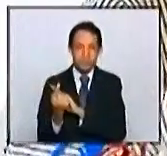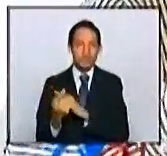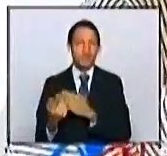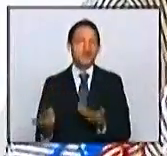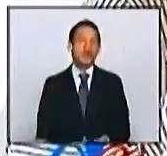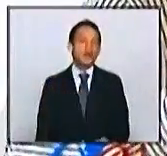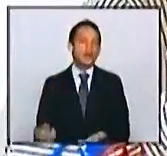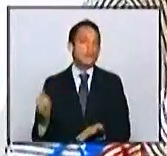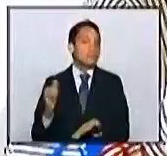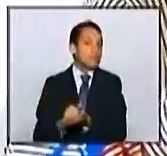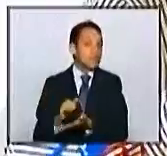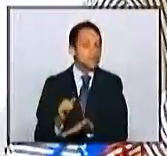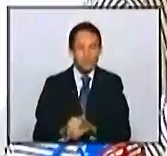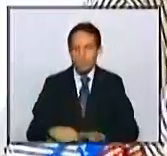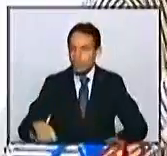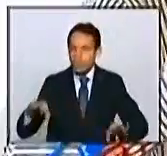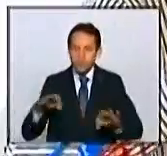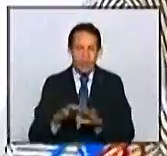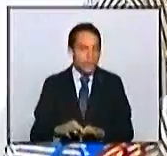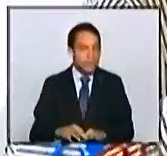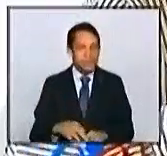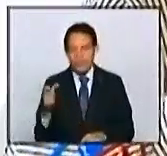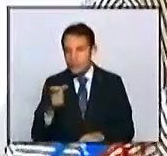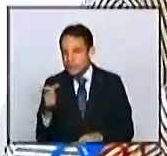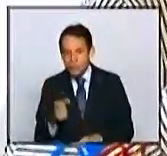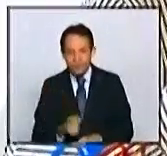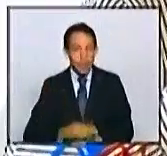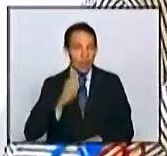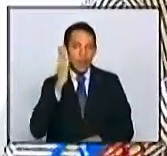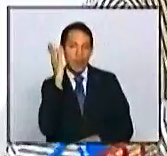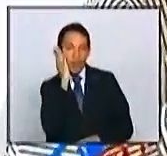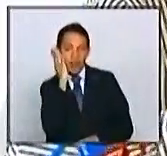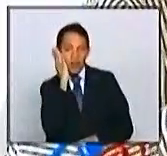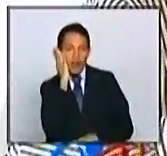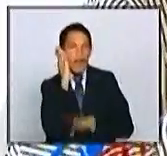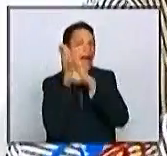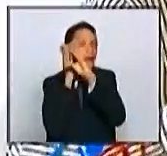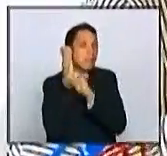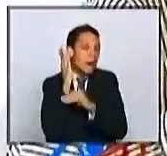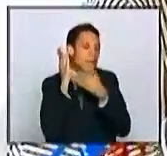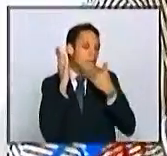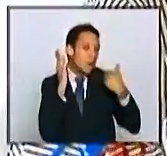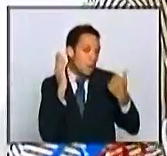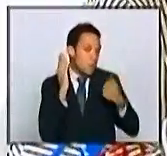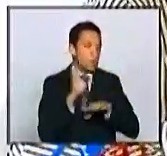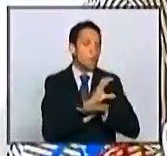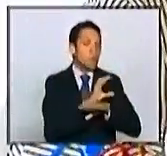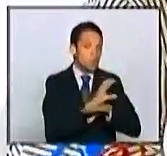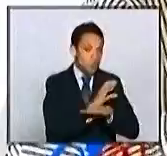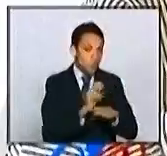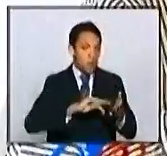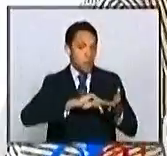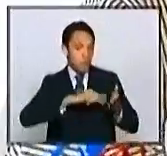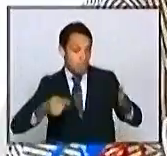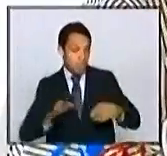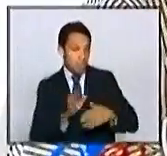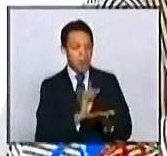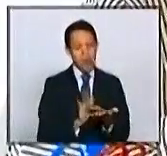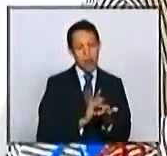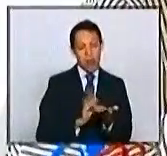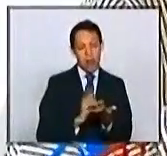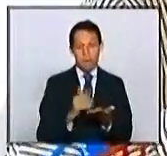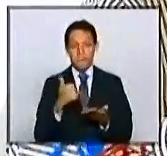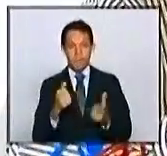Eso lo tenemos que empezar a hacer. El celular, las herramientas, las nuevas tecnologías de la información y la comunicación, el